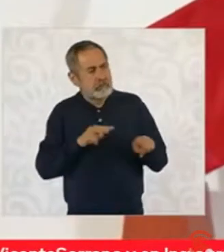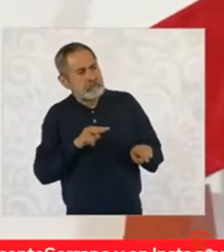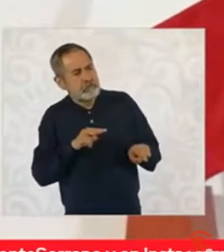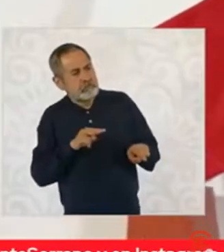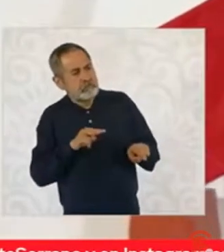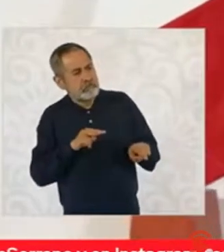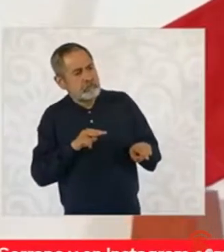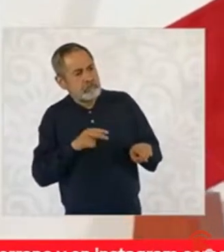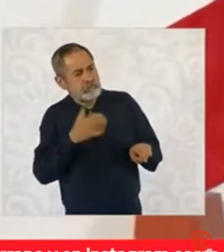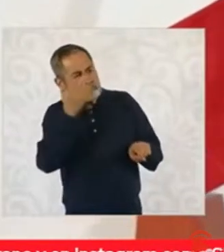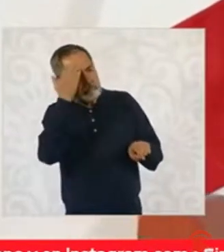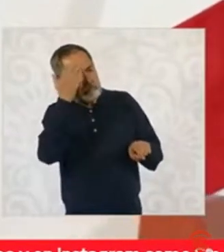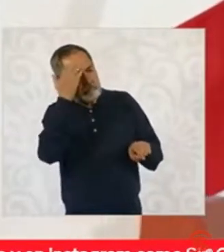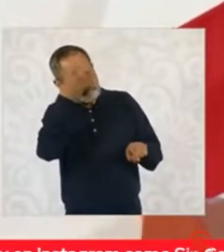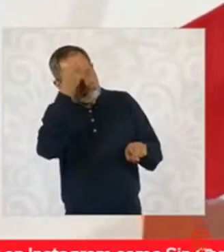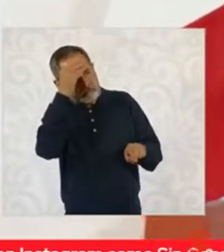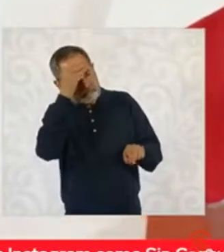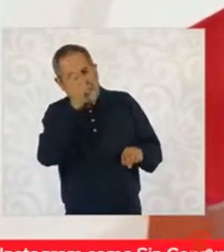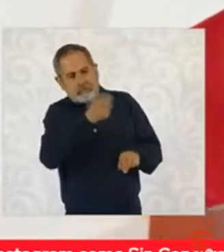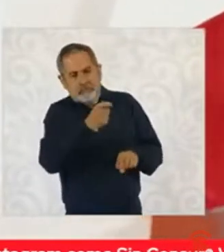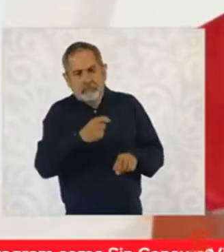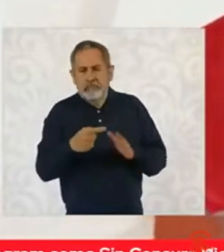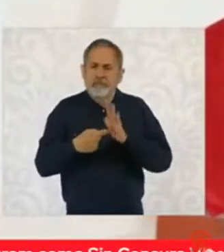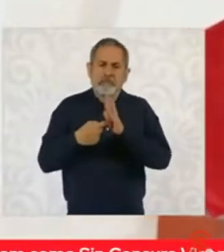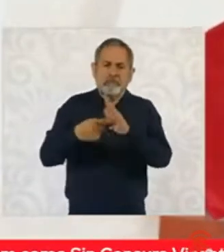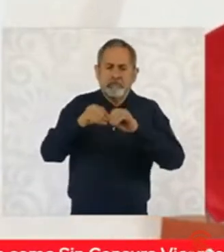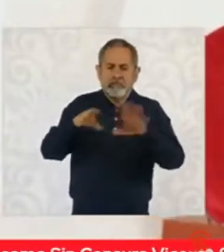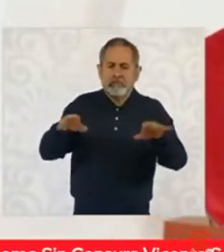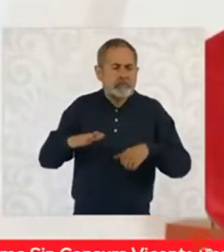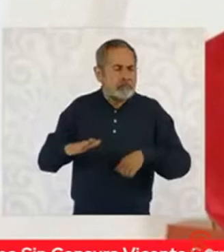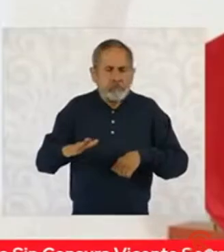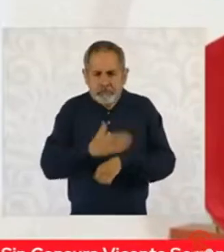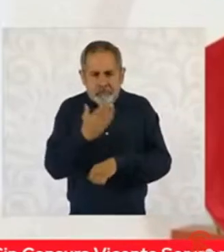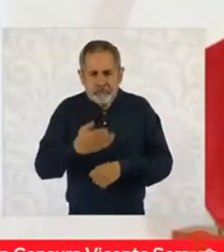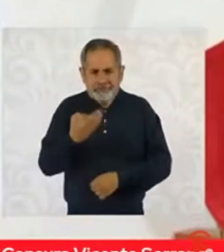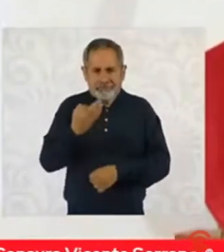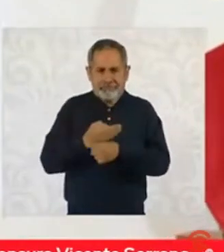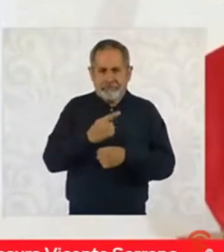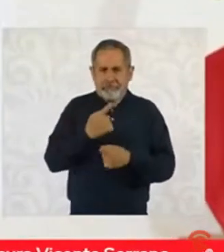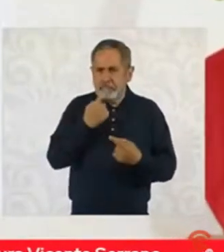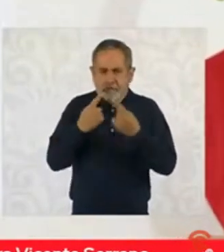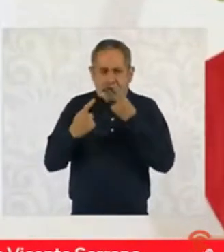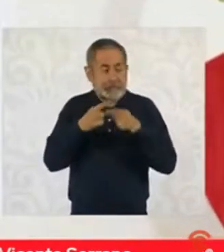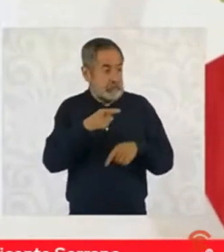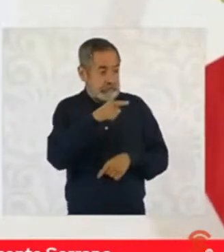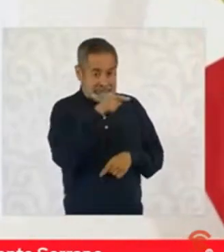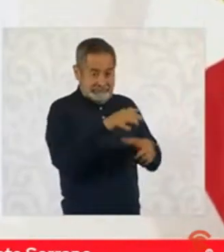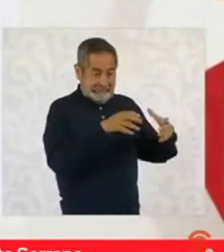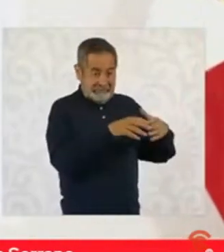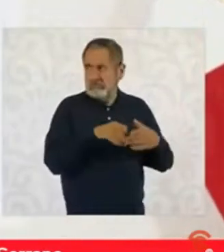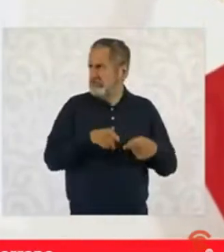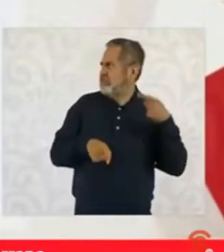¿Por qué lo ponemos? Porque el debate hoy es el autoritarismo.